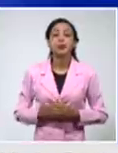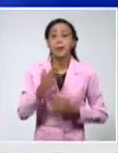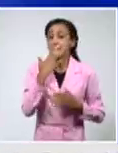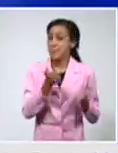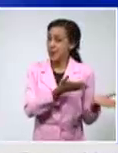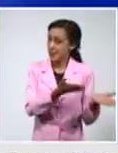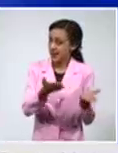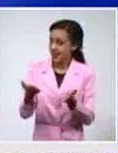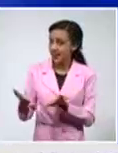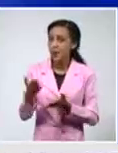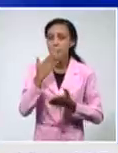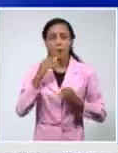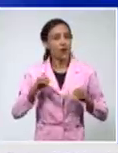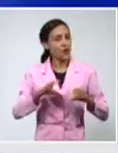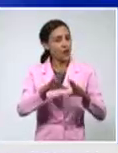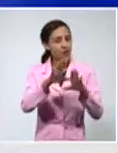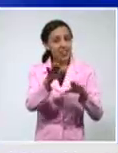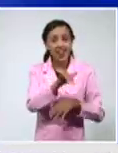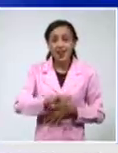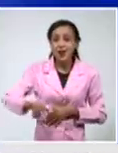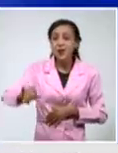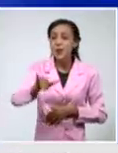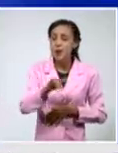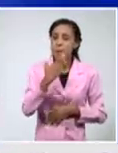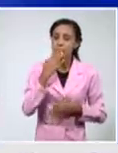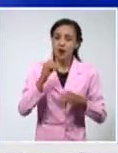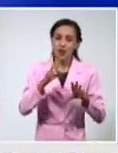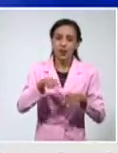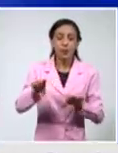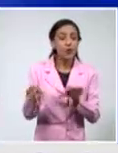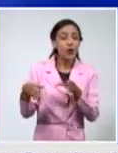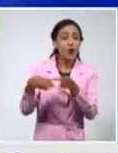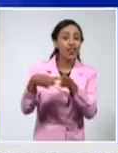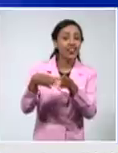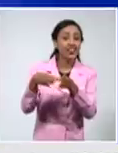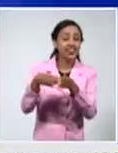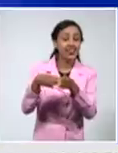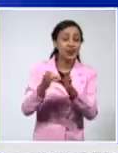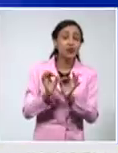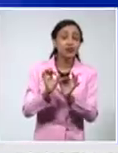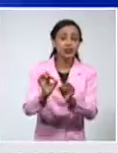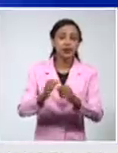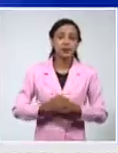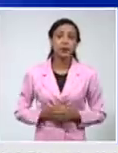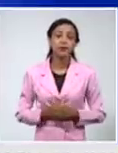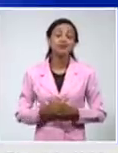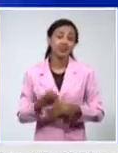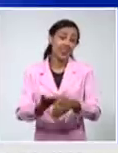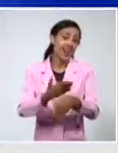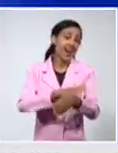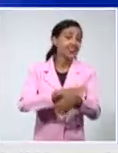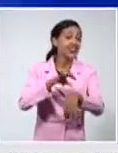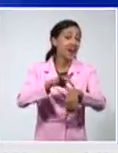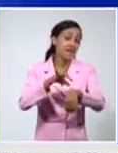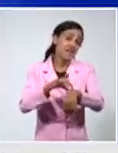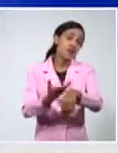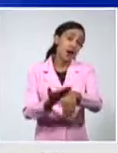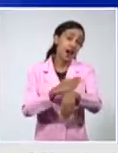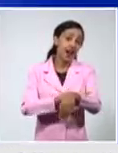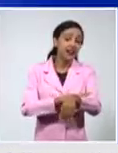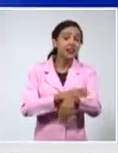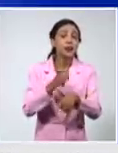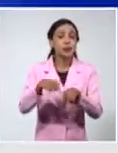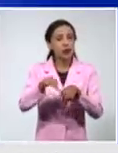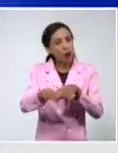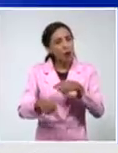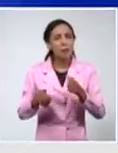al colectivo que nos dejaste unos días, dice que por enfermedad. Recuperándome. Y muchas felicidades.